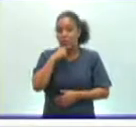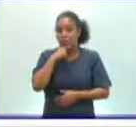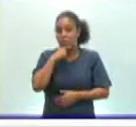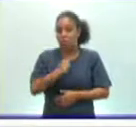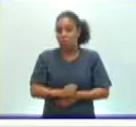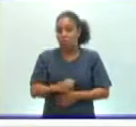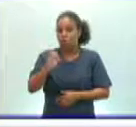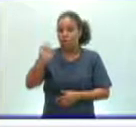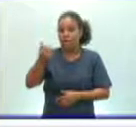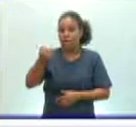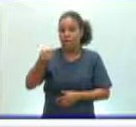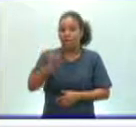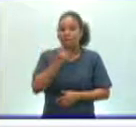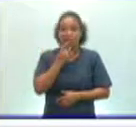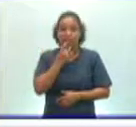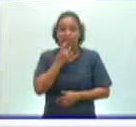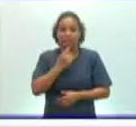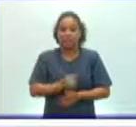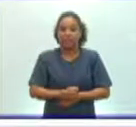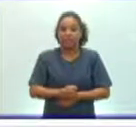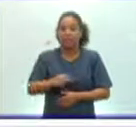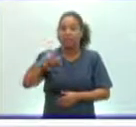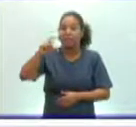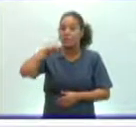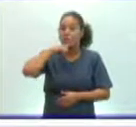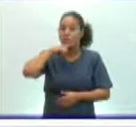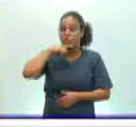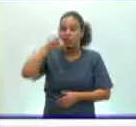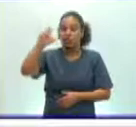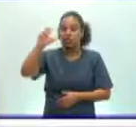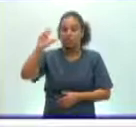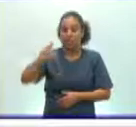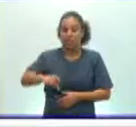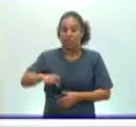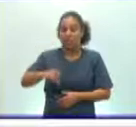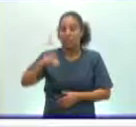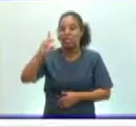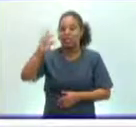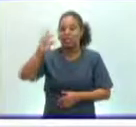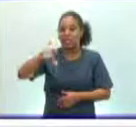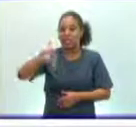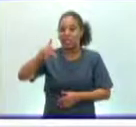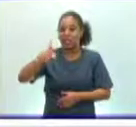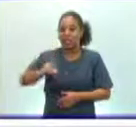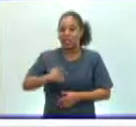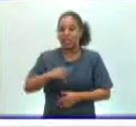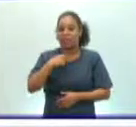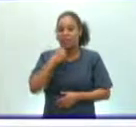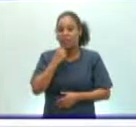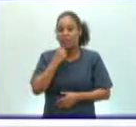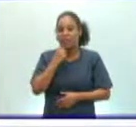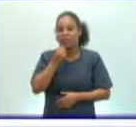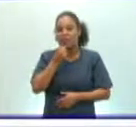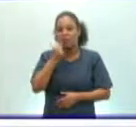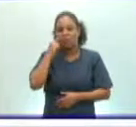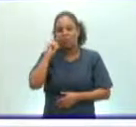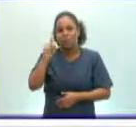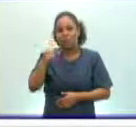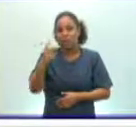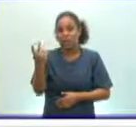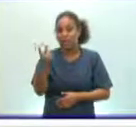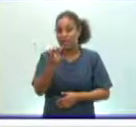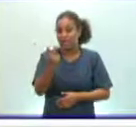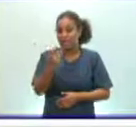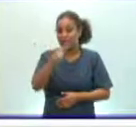EA, CG y GD. Han podido percatarse que estos